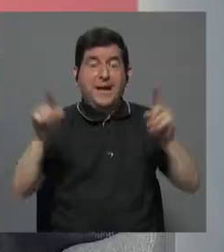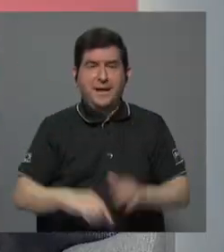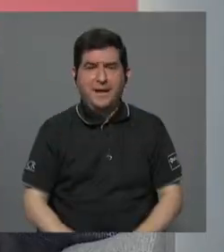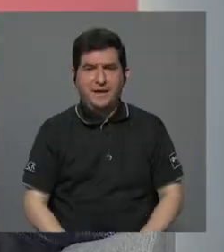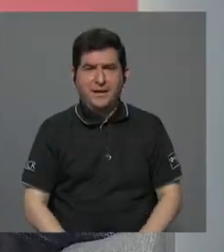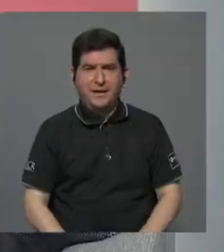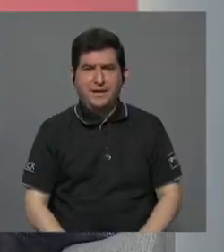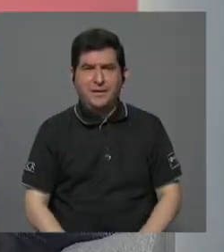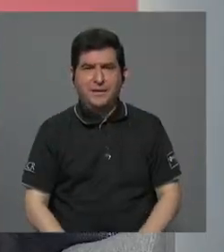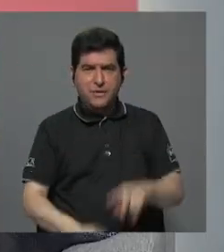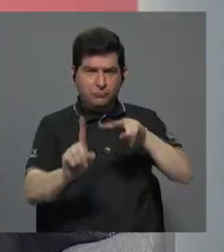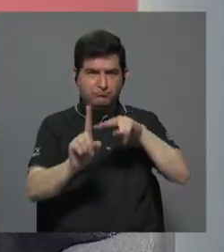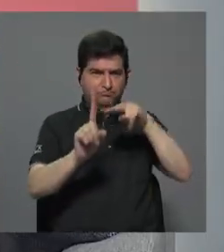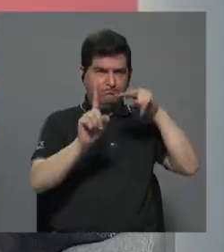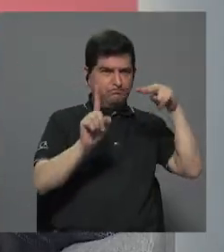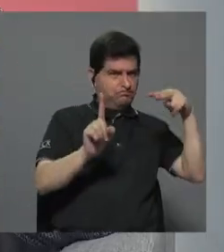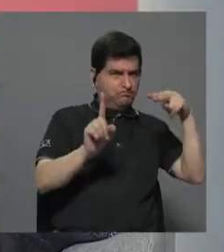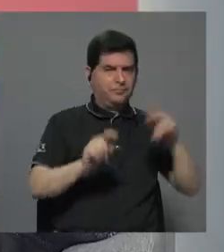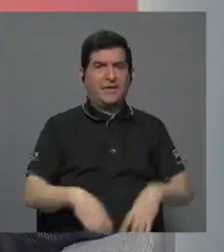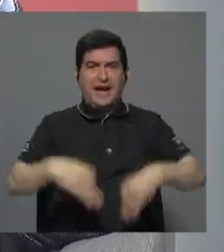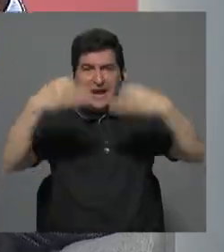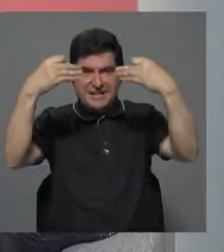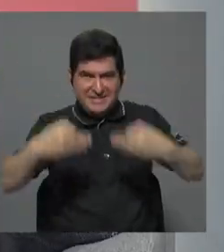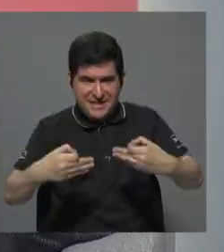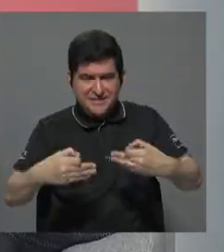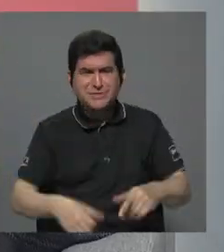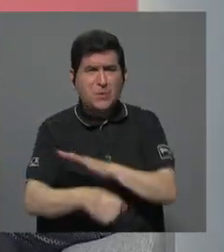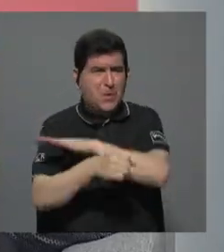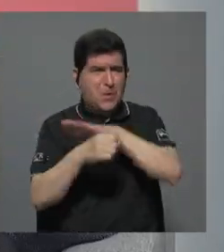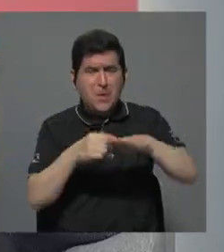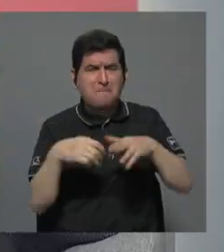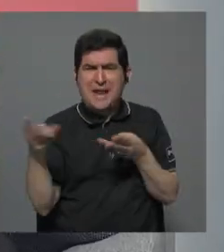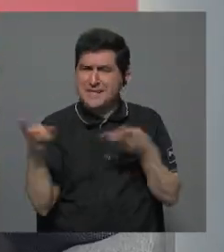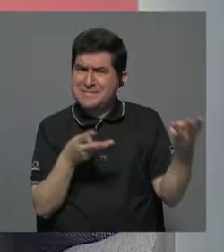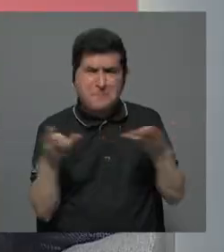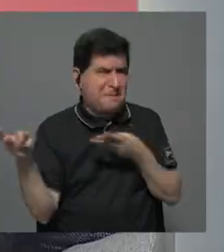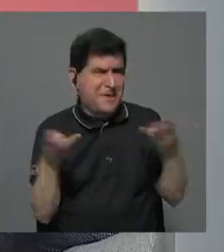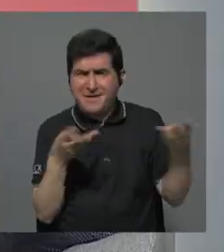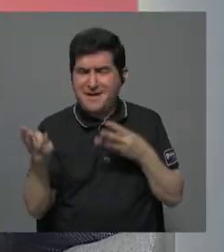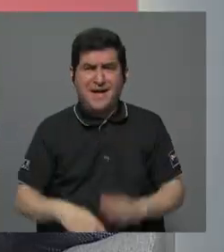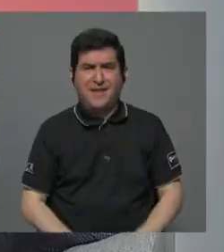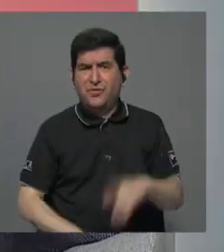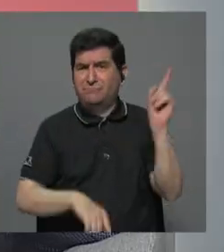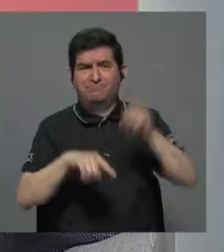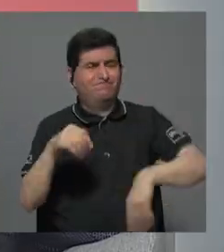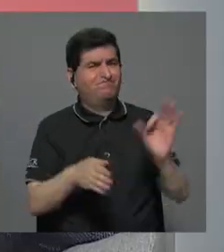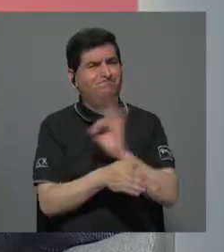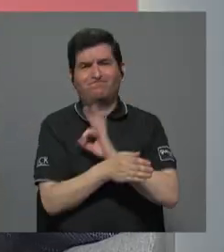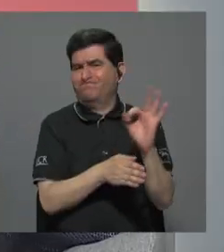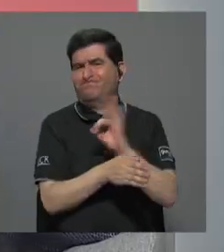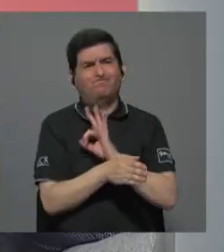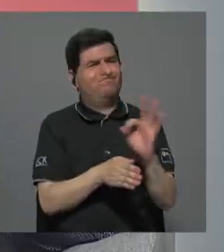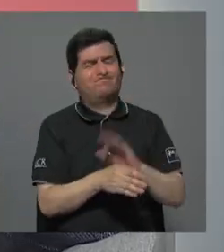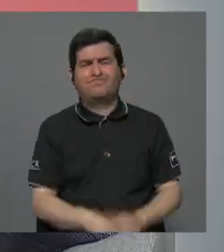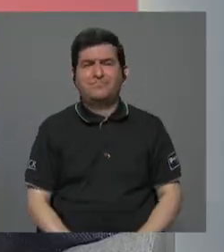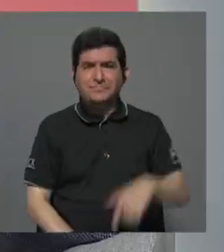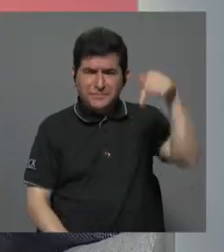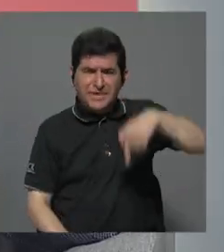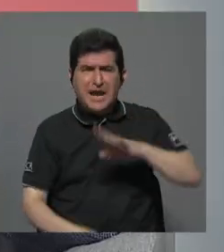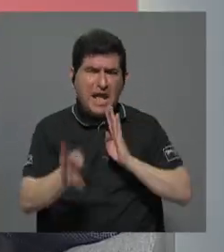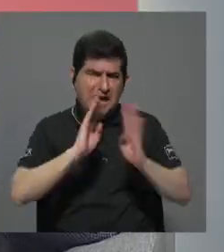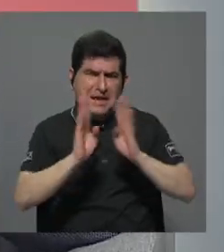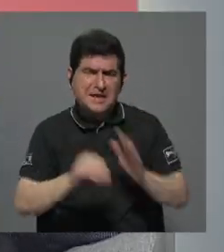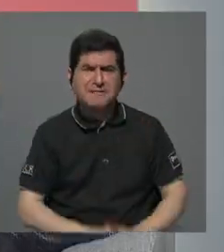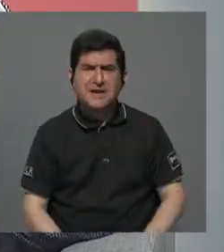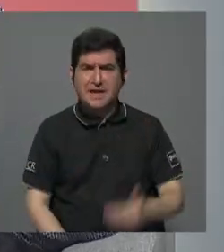desde un punto de vista de decisión es completamente mercantilistas no puede funcionar es decir aquí lo que estamos hablando